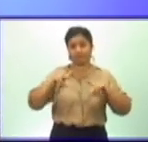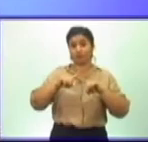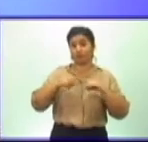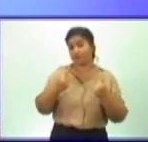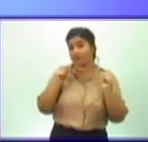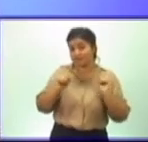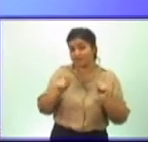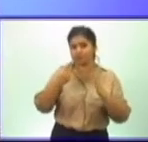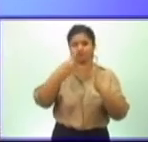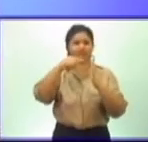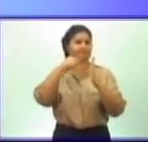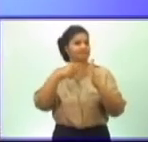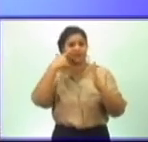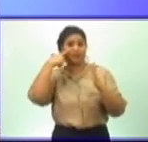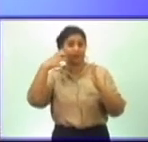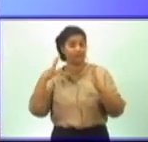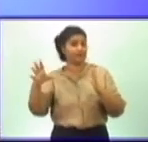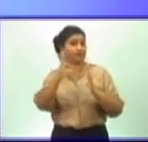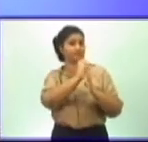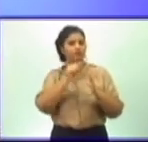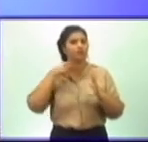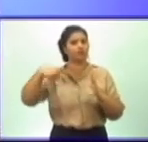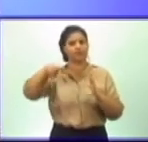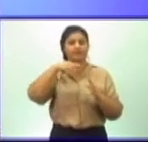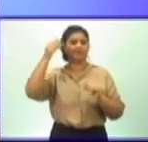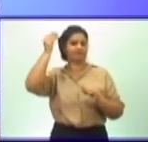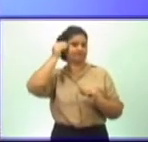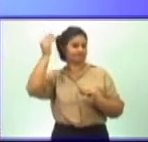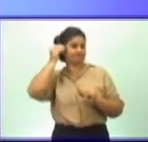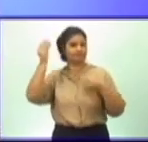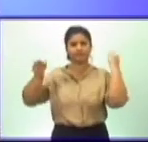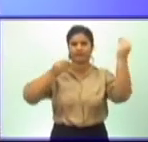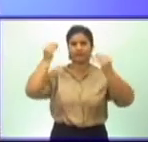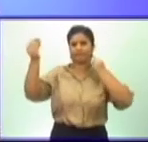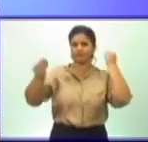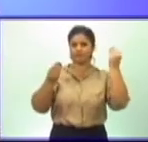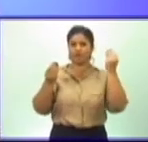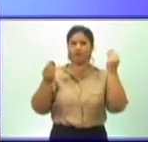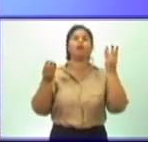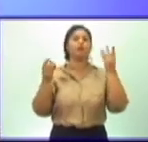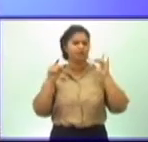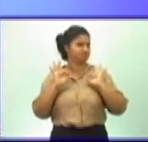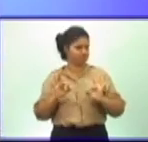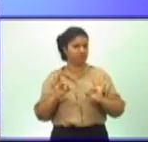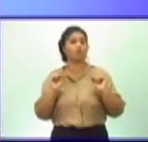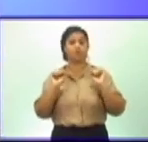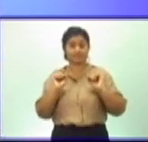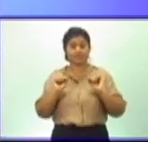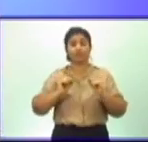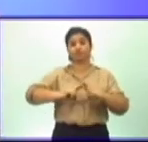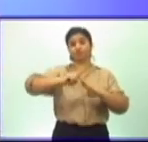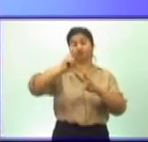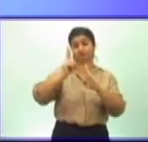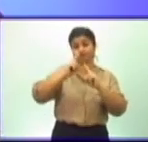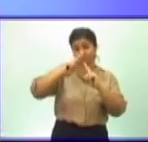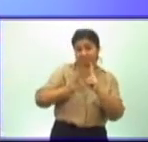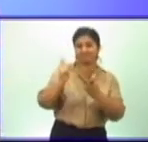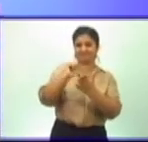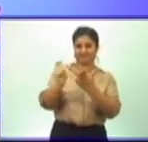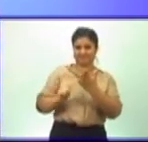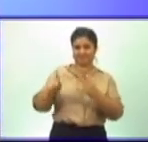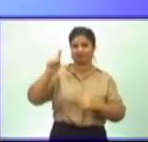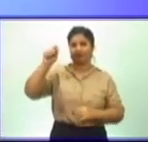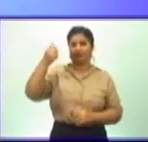elementos puntuales que ustedes deben conocer a la hora de analizar o de hablar de la obra Tartufo. Esto hace